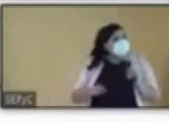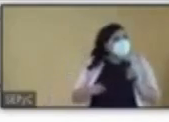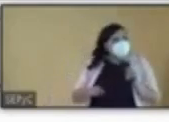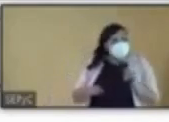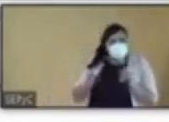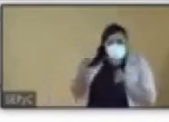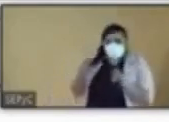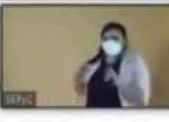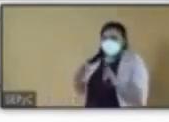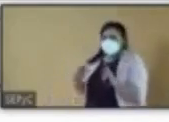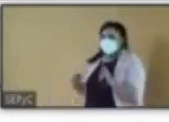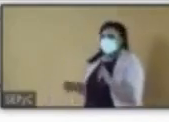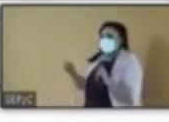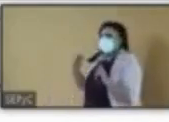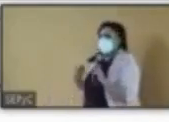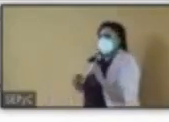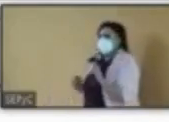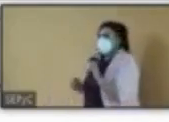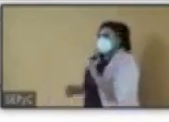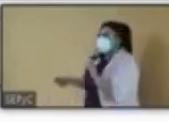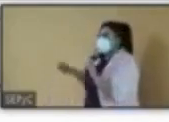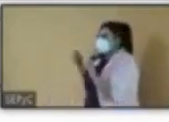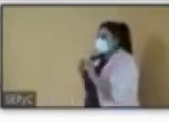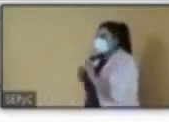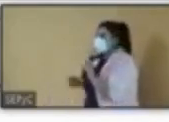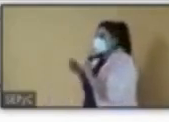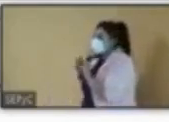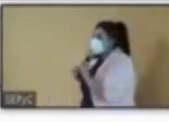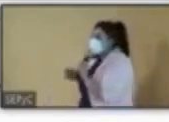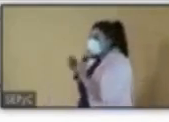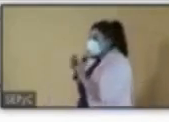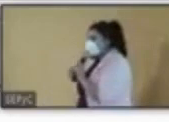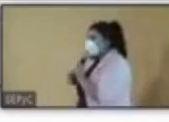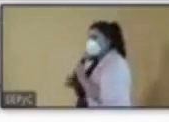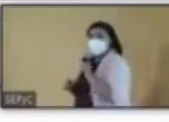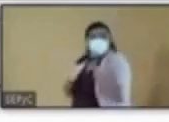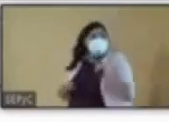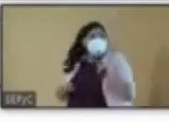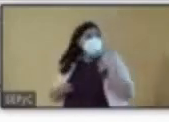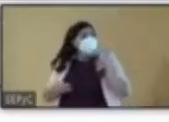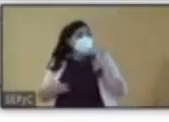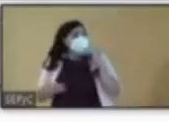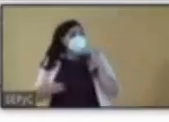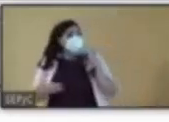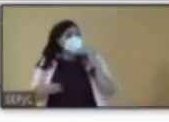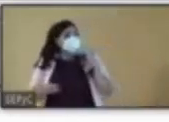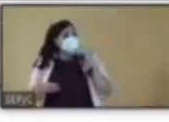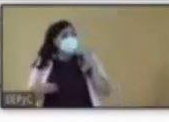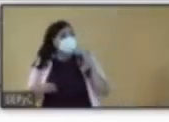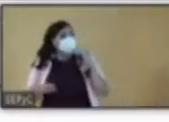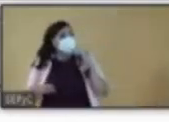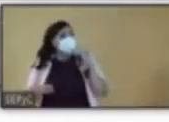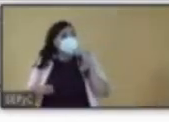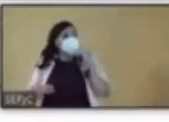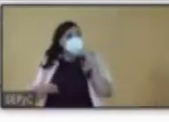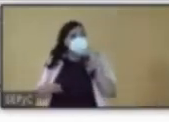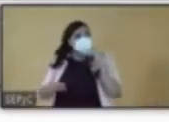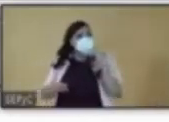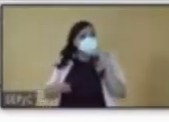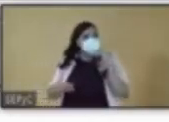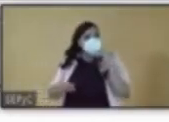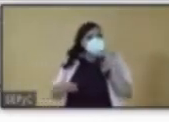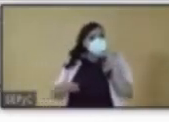y cuando estos me hayan dado como obtención mensual o ganancia hasta 250